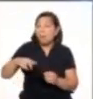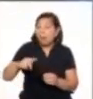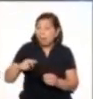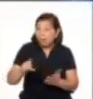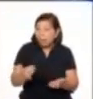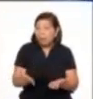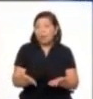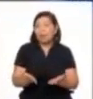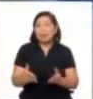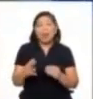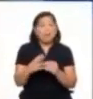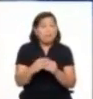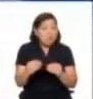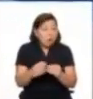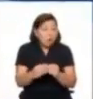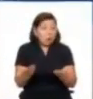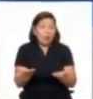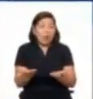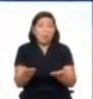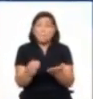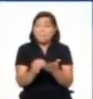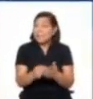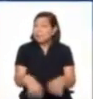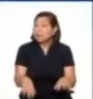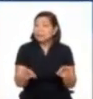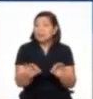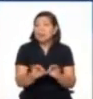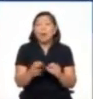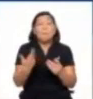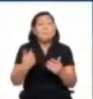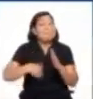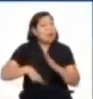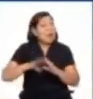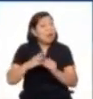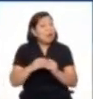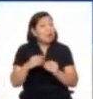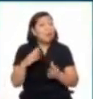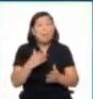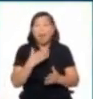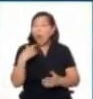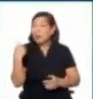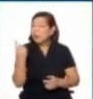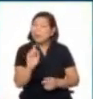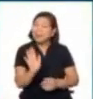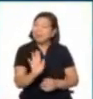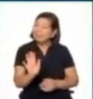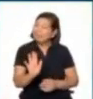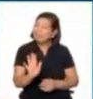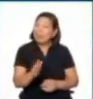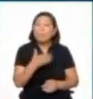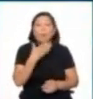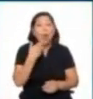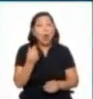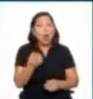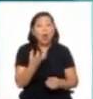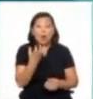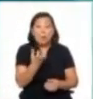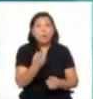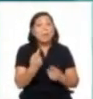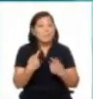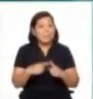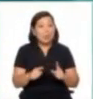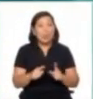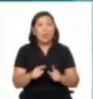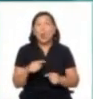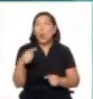proteína, frutas y quizás priorizar más la fruta que incluso el jugo. Explícanos por qué, por favor, Perina. Lo que pasa es que en